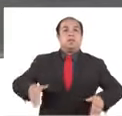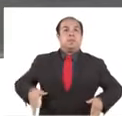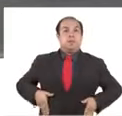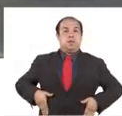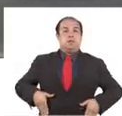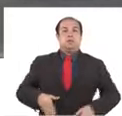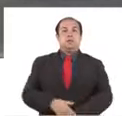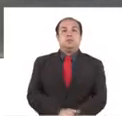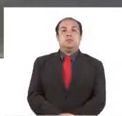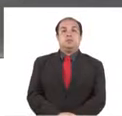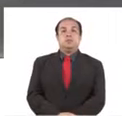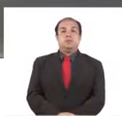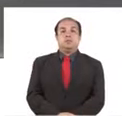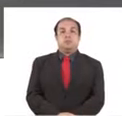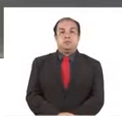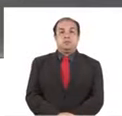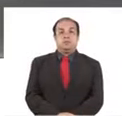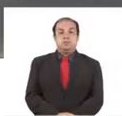posición de firmes.